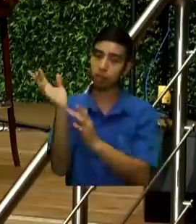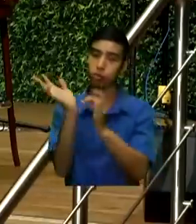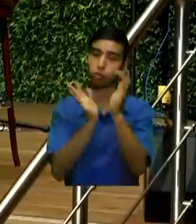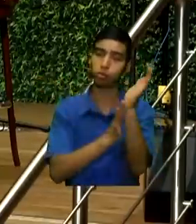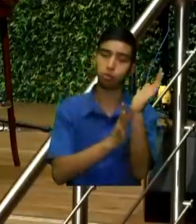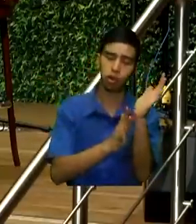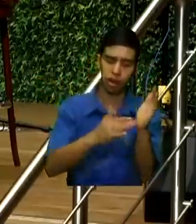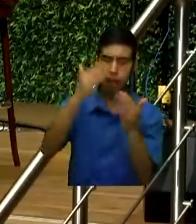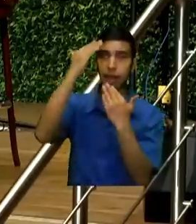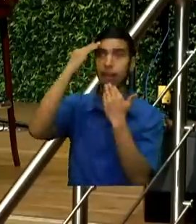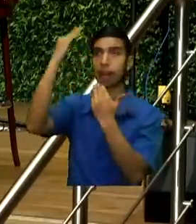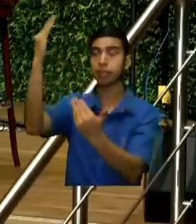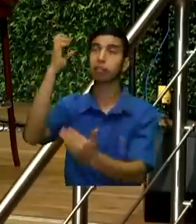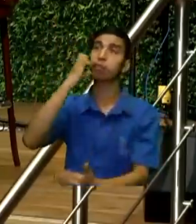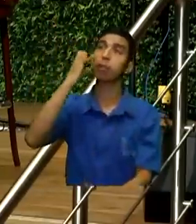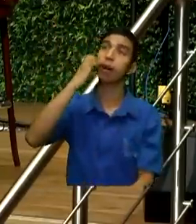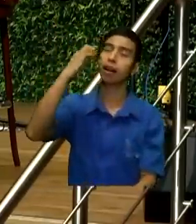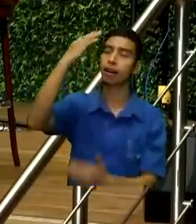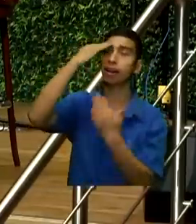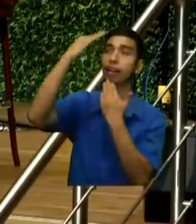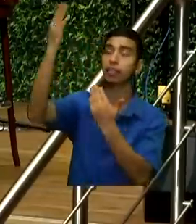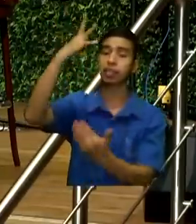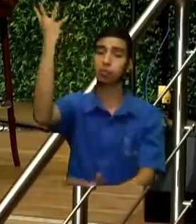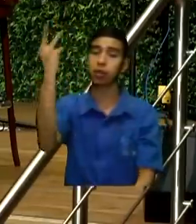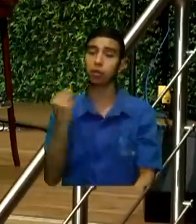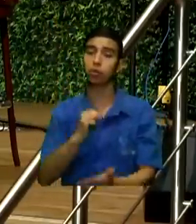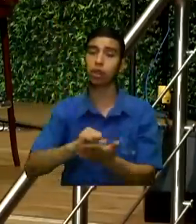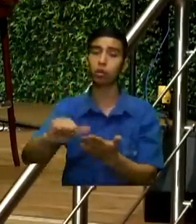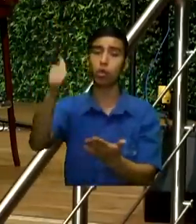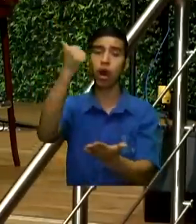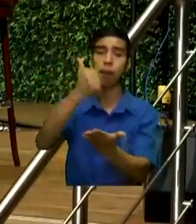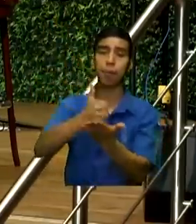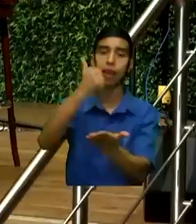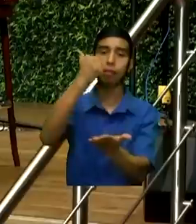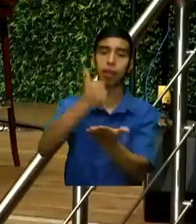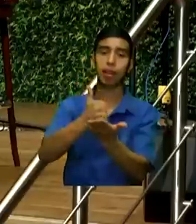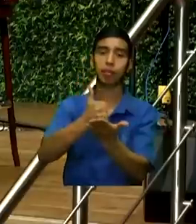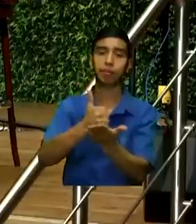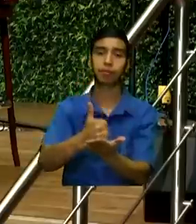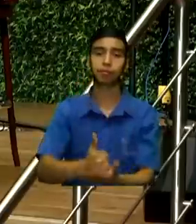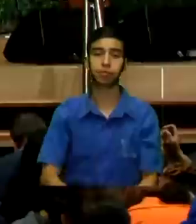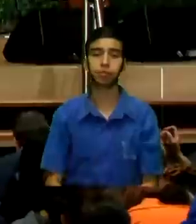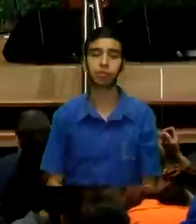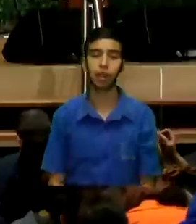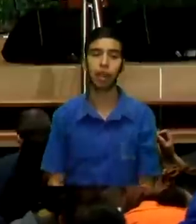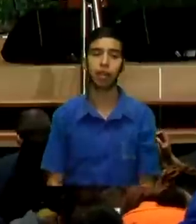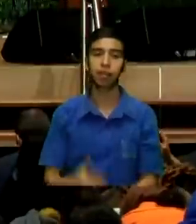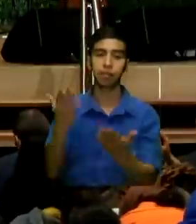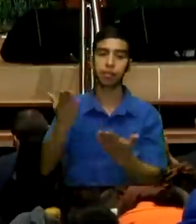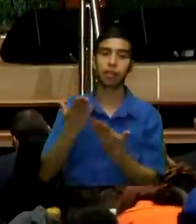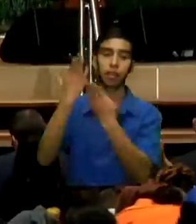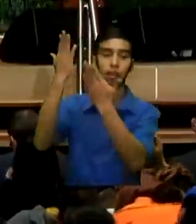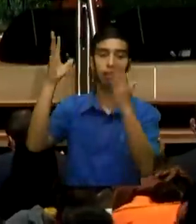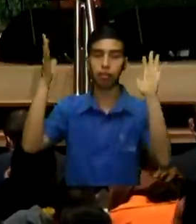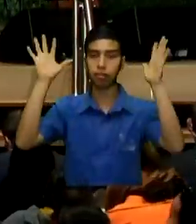Padre, gracias Hijo y gracias Espíritu Santo. Amén, amén y amén. Él